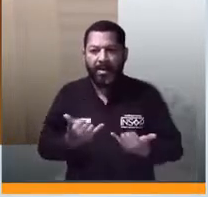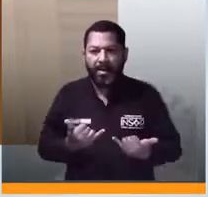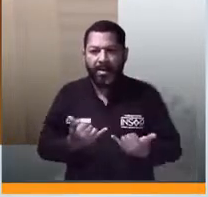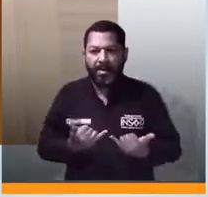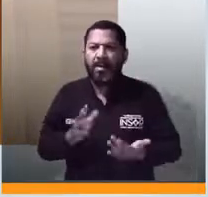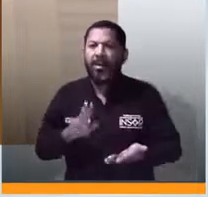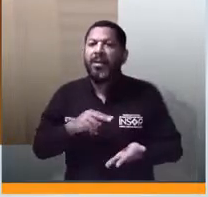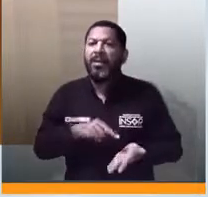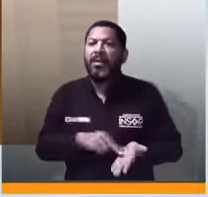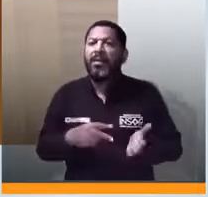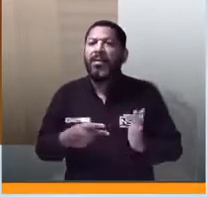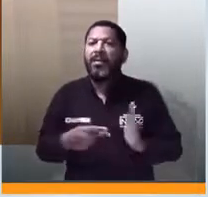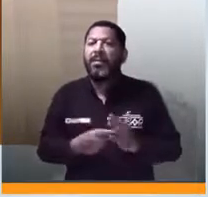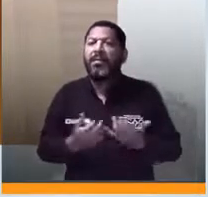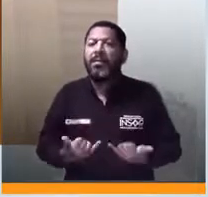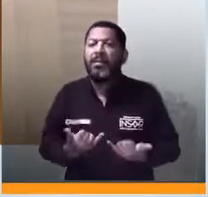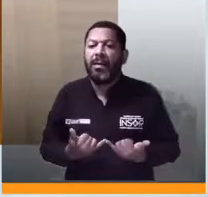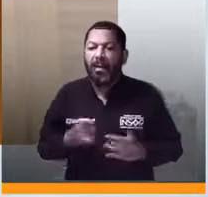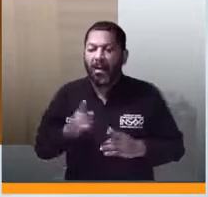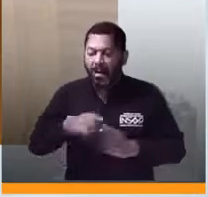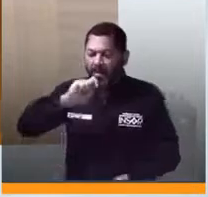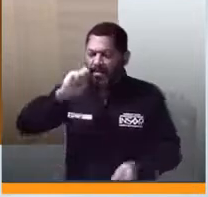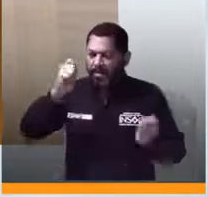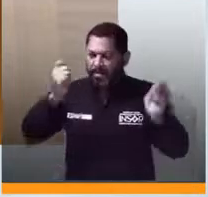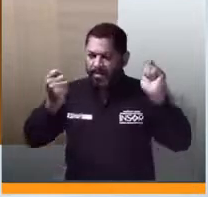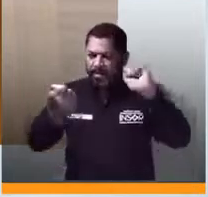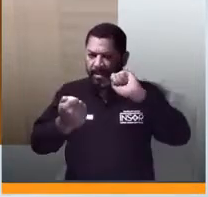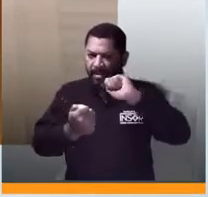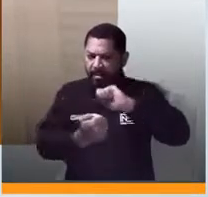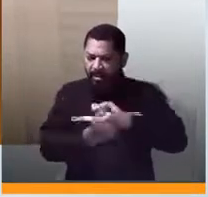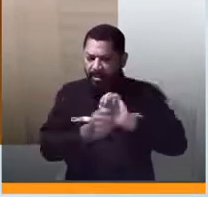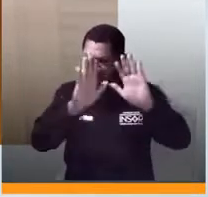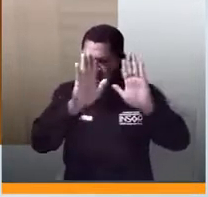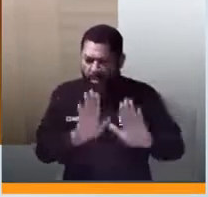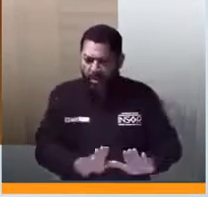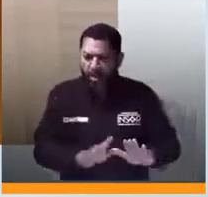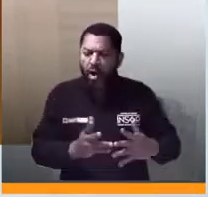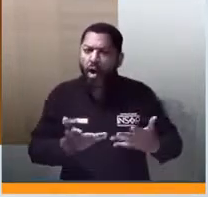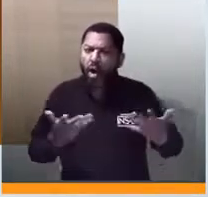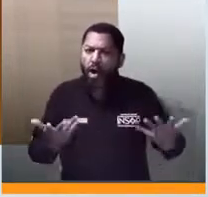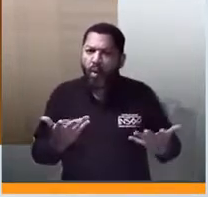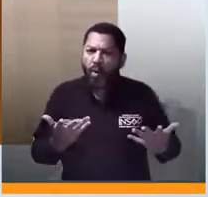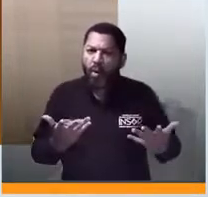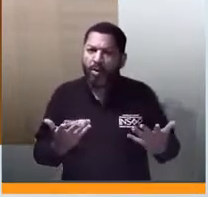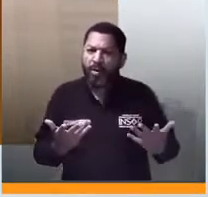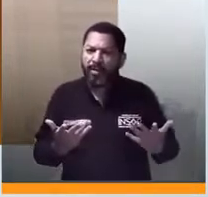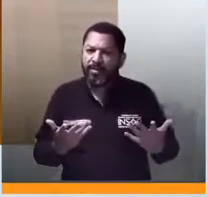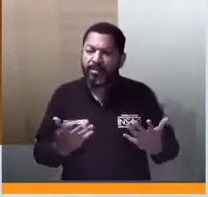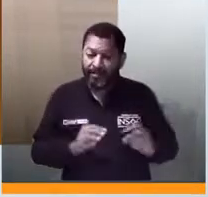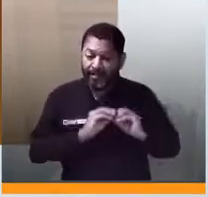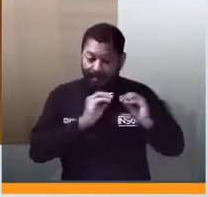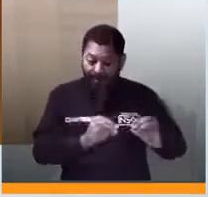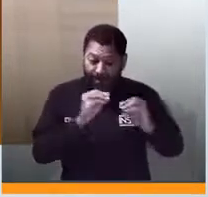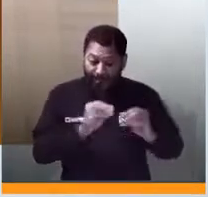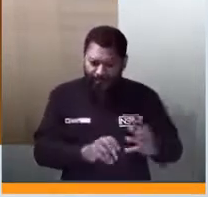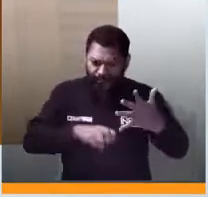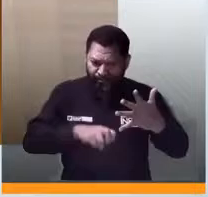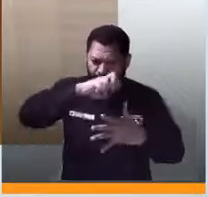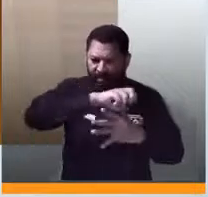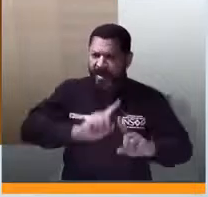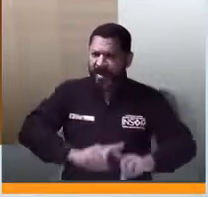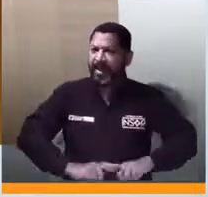lo que significa también este cambio en un nivel de formación diferente